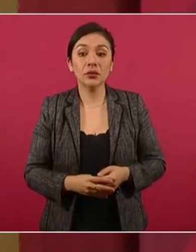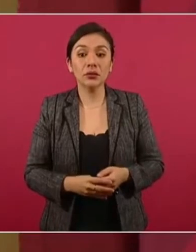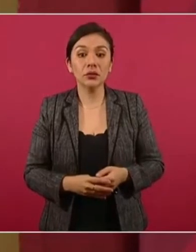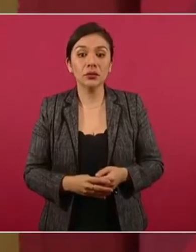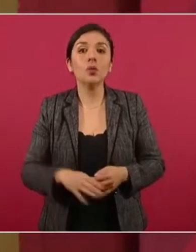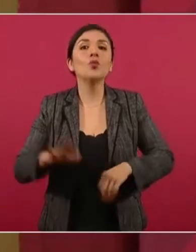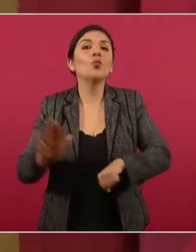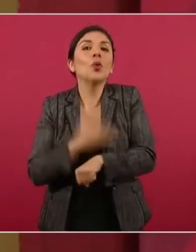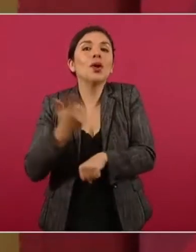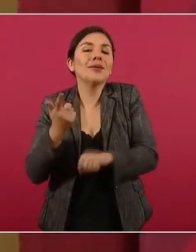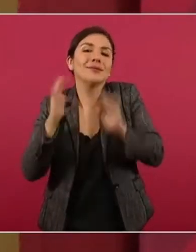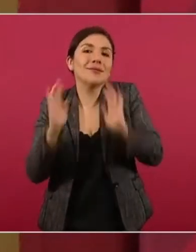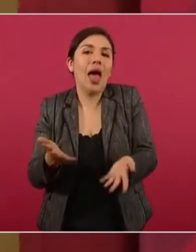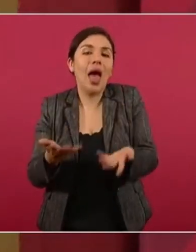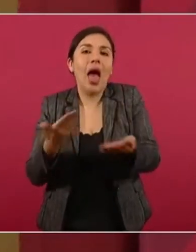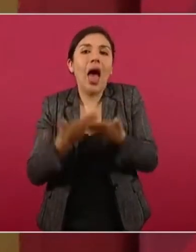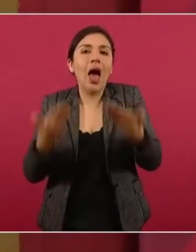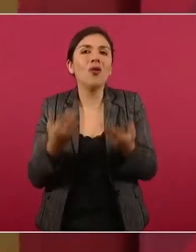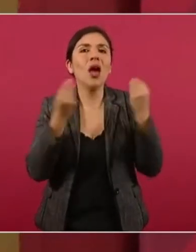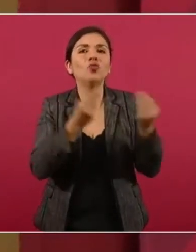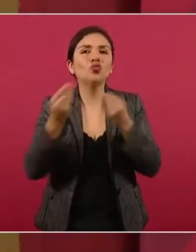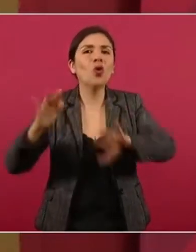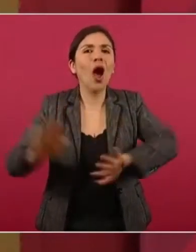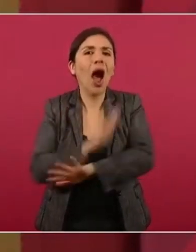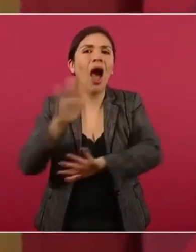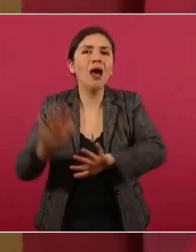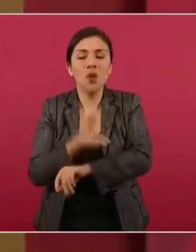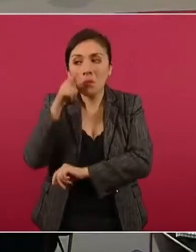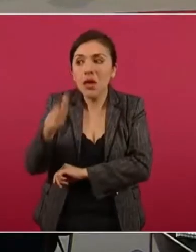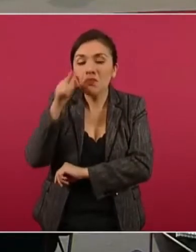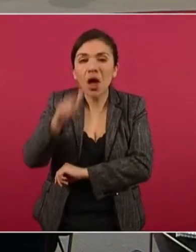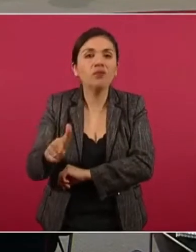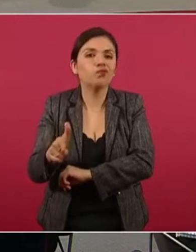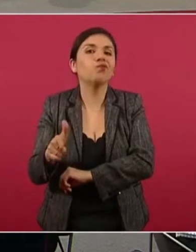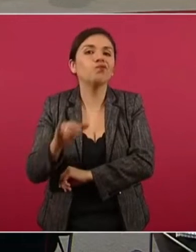por los cambios y por la realidad.